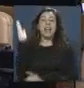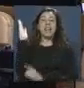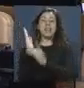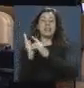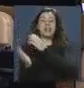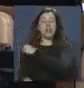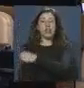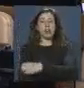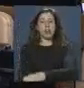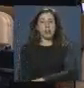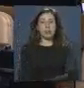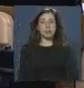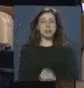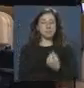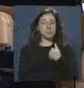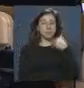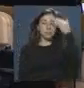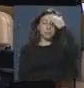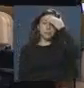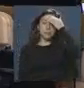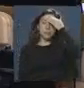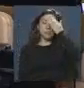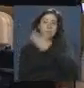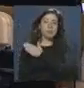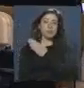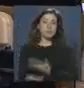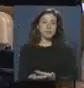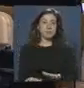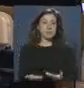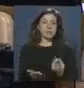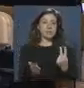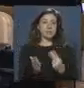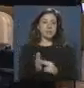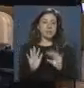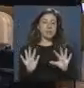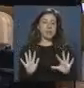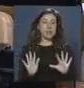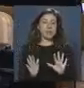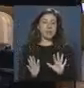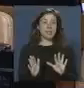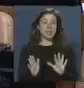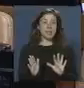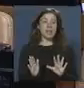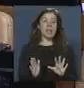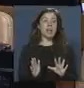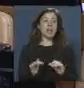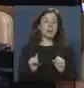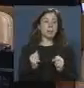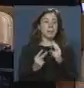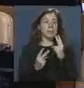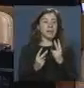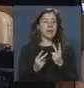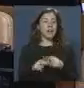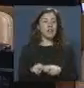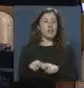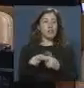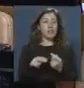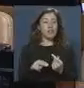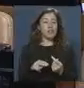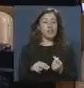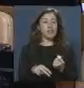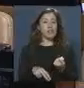es mi preocupación? Que a la fecha del año 2010 a esta fecha, lo que uno puede ver es que los recursos